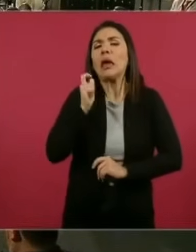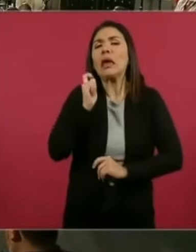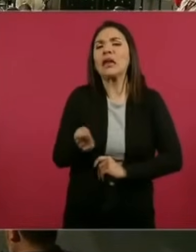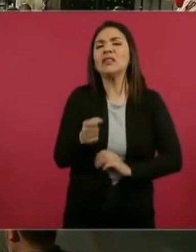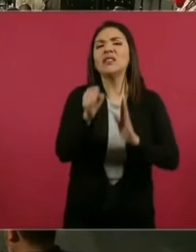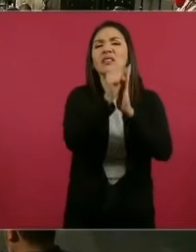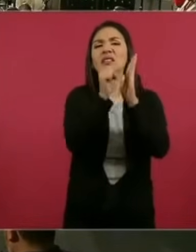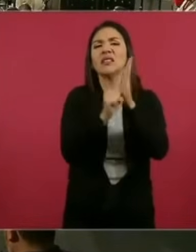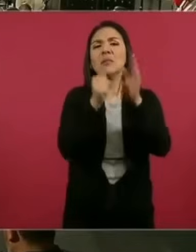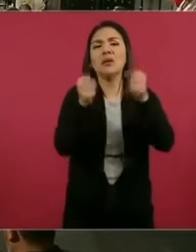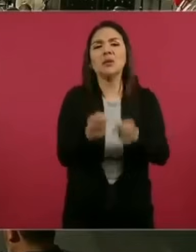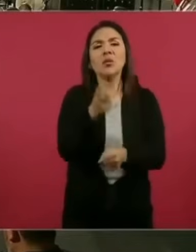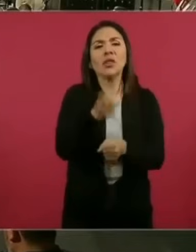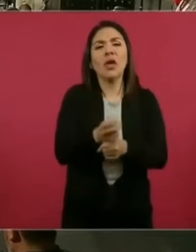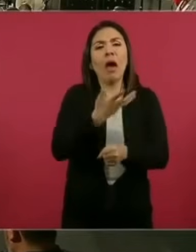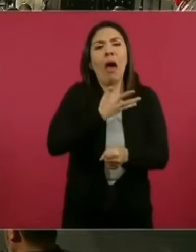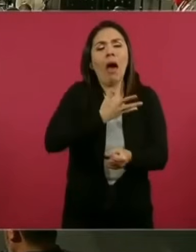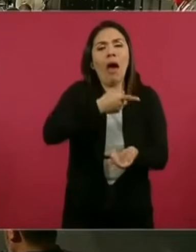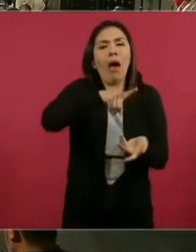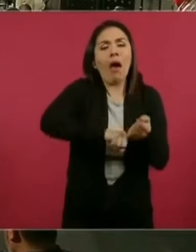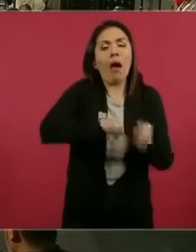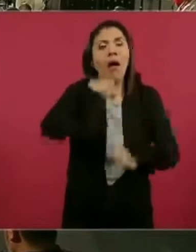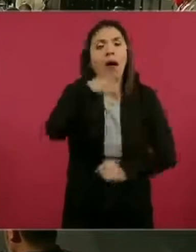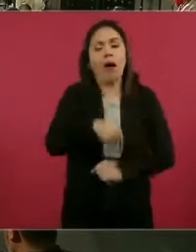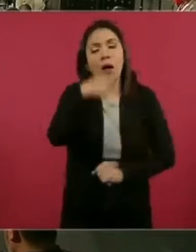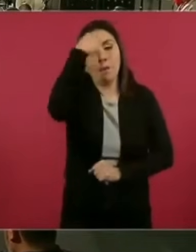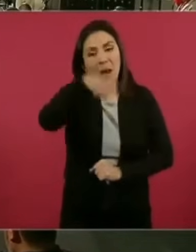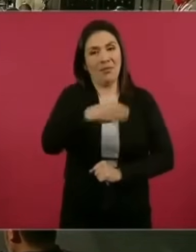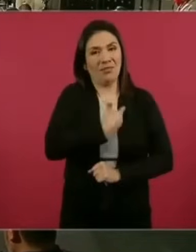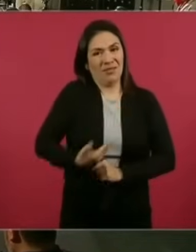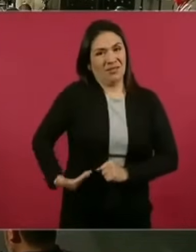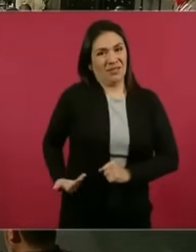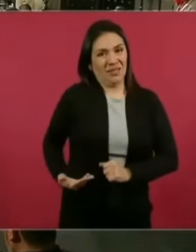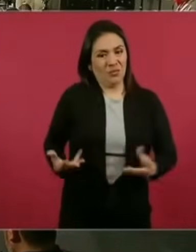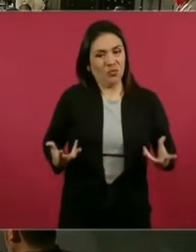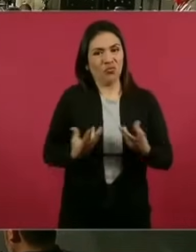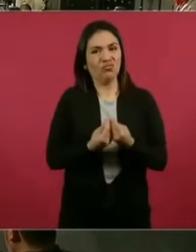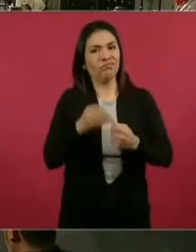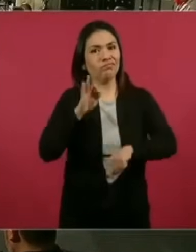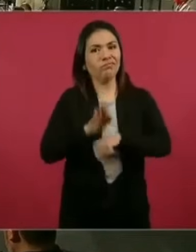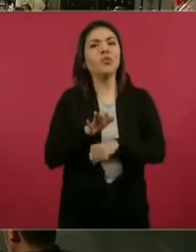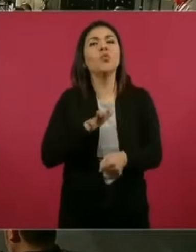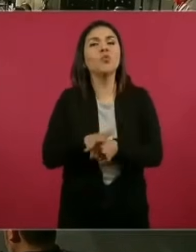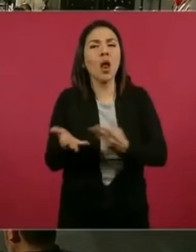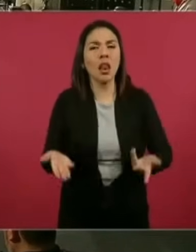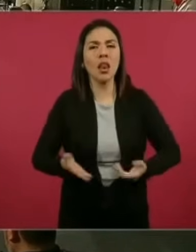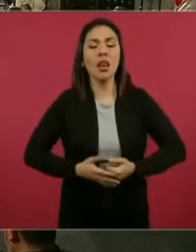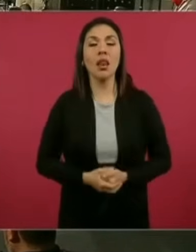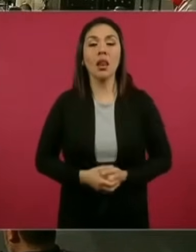sistemas de seguridad que se tienen en la Presidencia de la República.